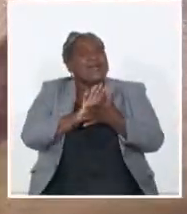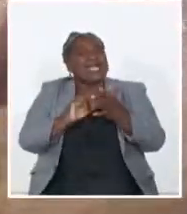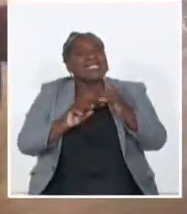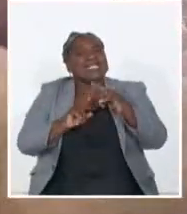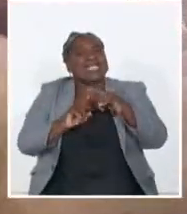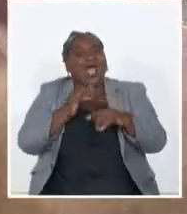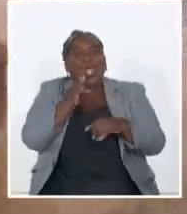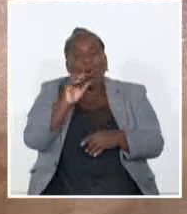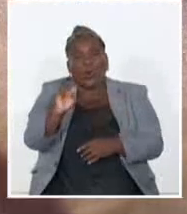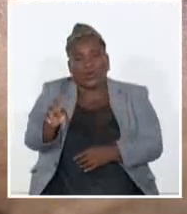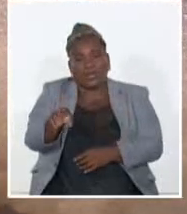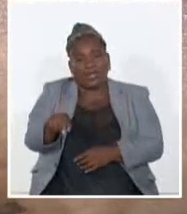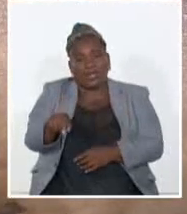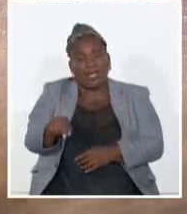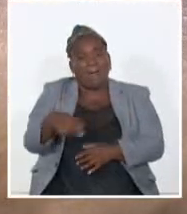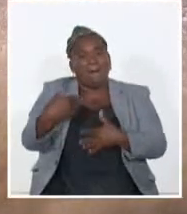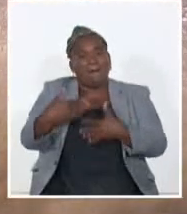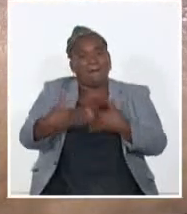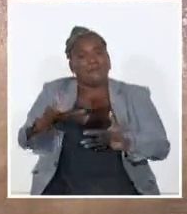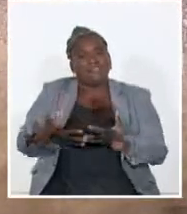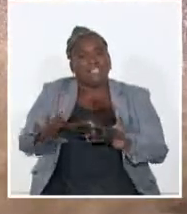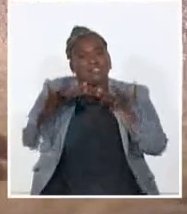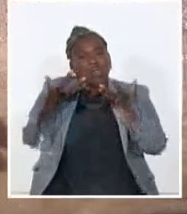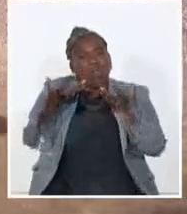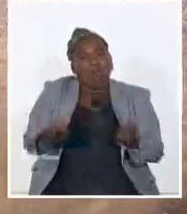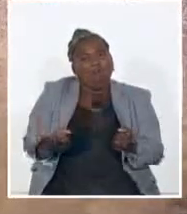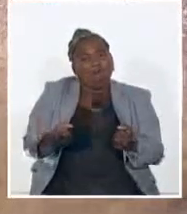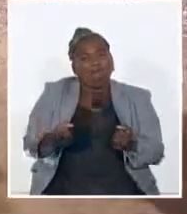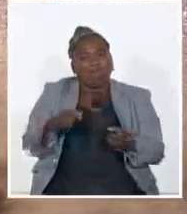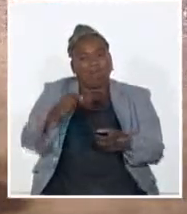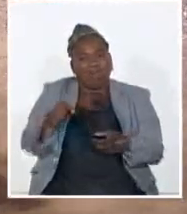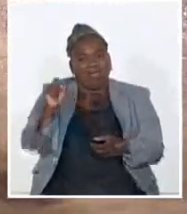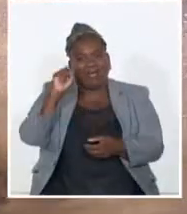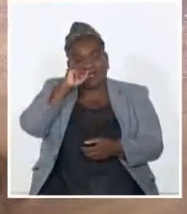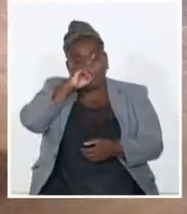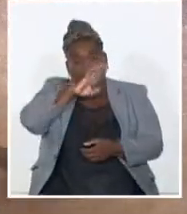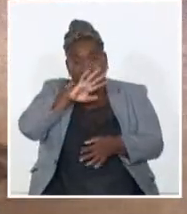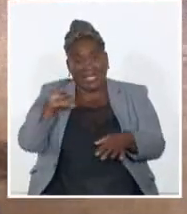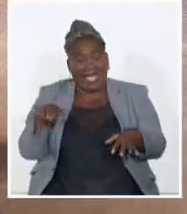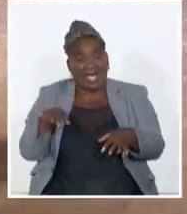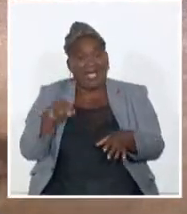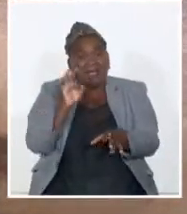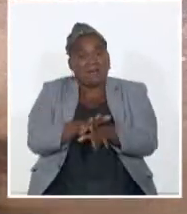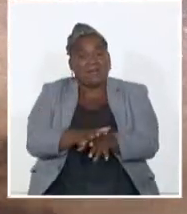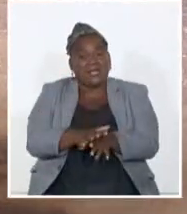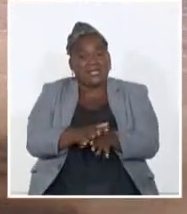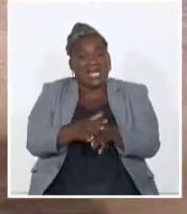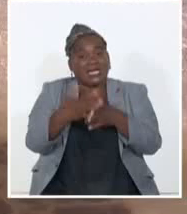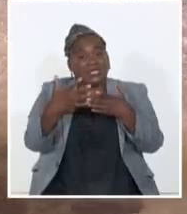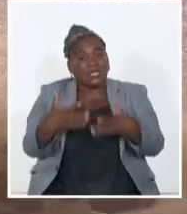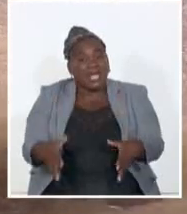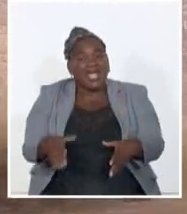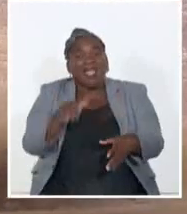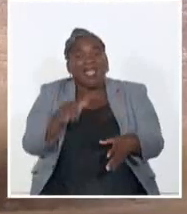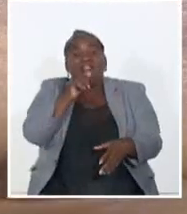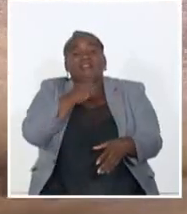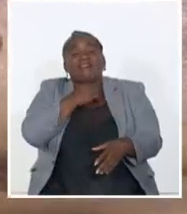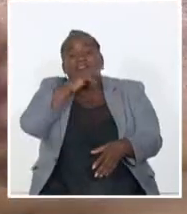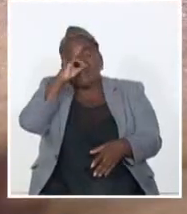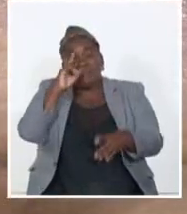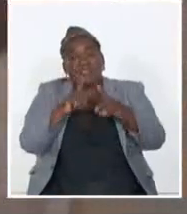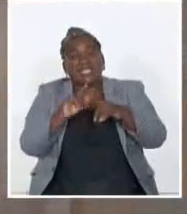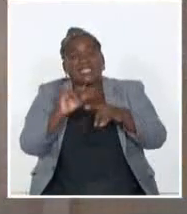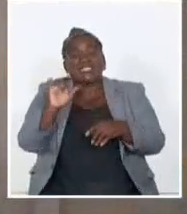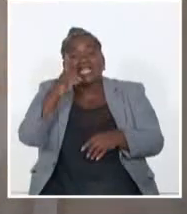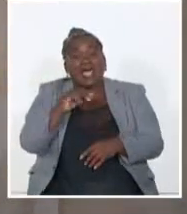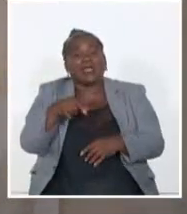está en proceso de fermentación para cuando te muera la fermentación empezar a destilar, con objetivo de producir aguardiente